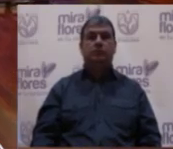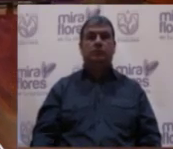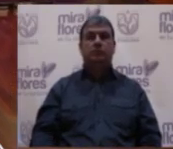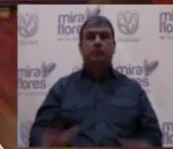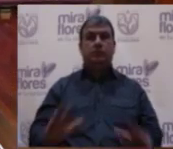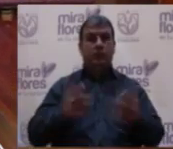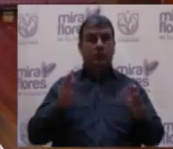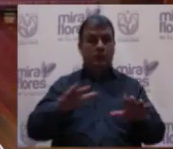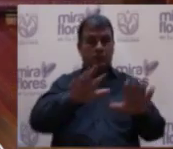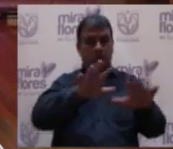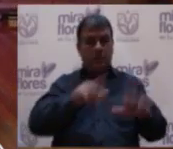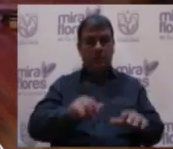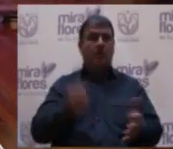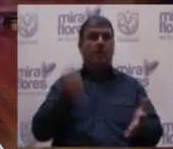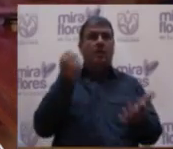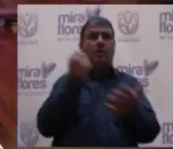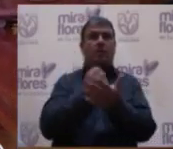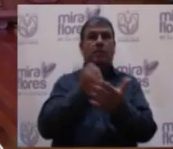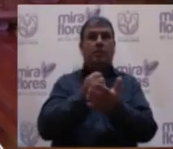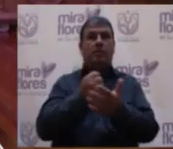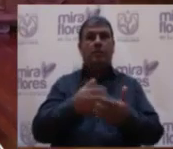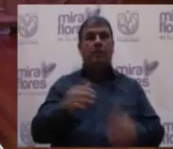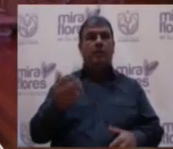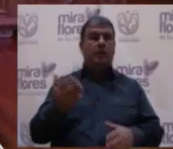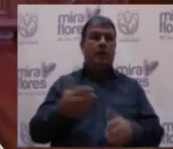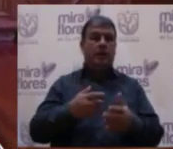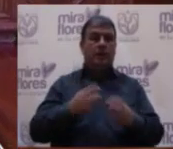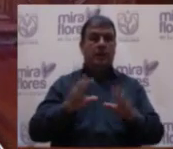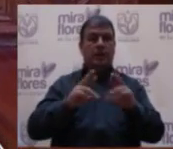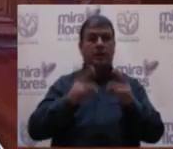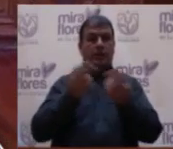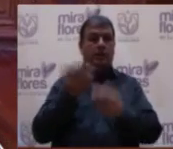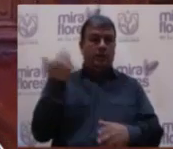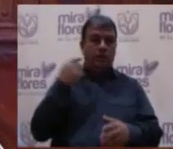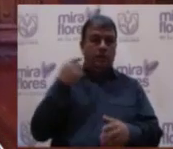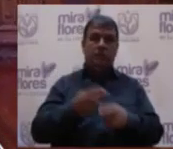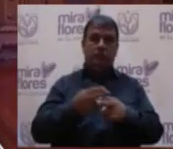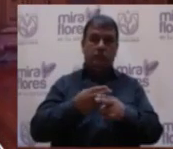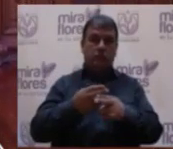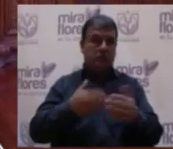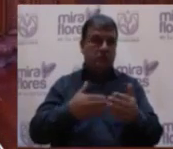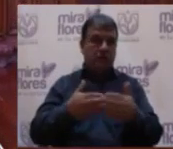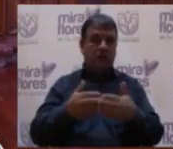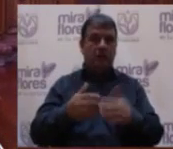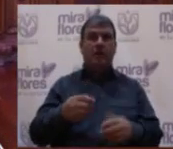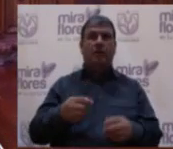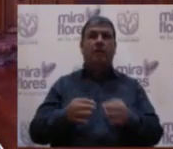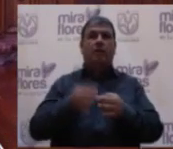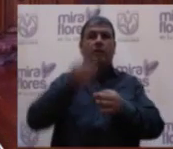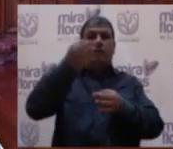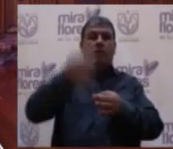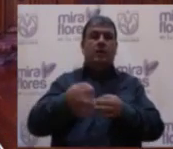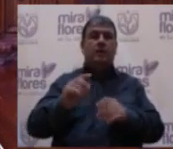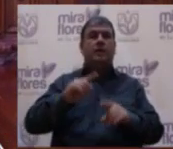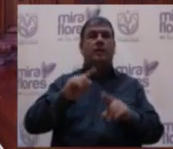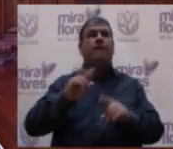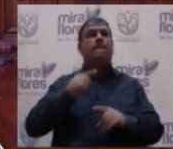No tenemos acta todavía para aprobar porque la otra sesión ha sido muy cercana, queda pendiente para la siguiente